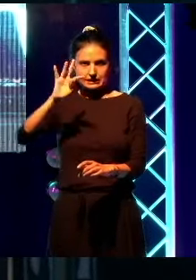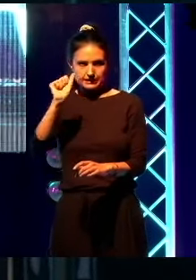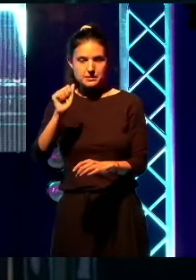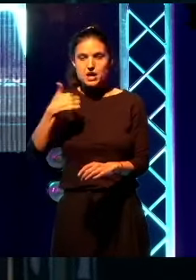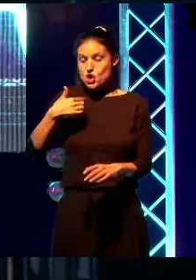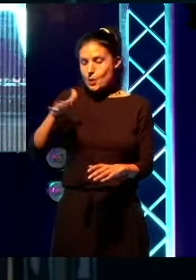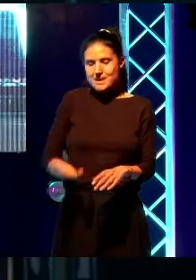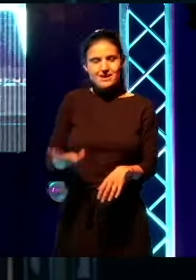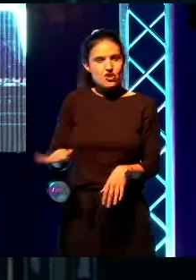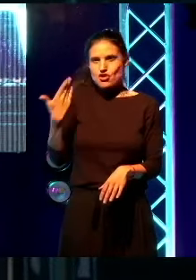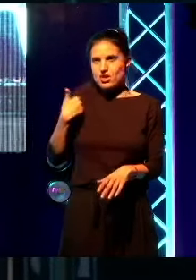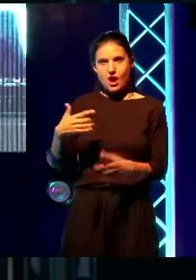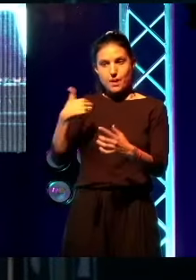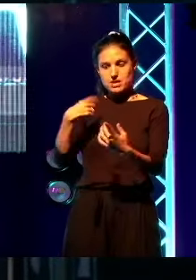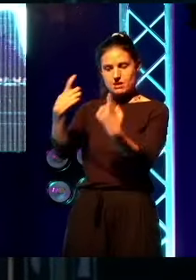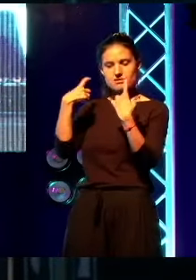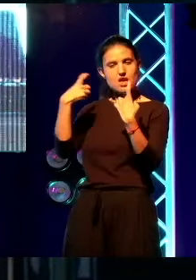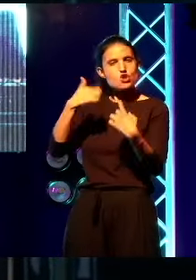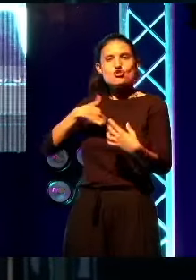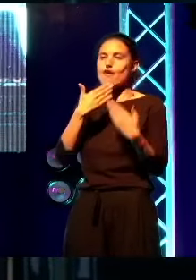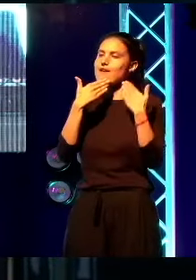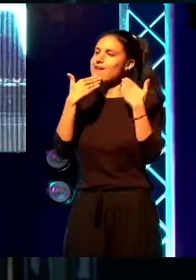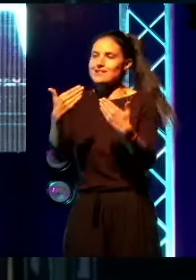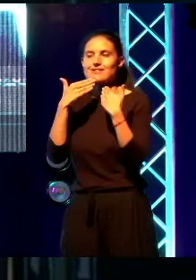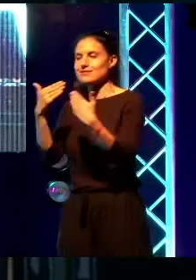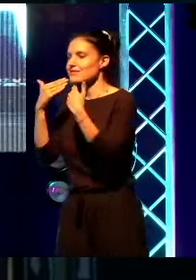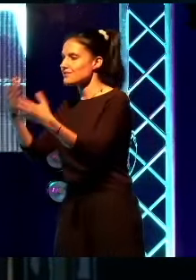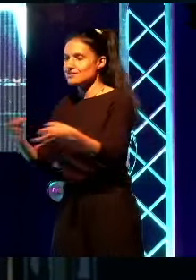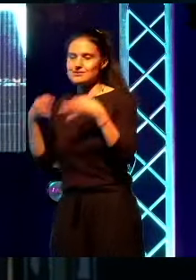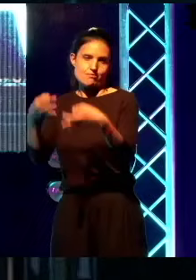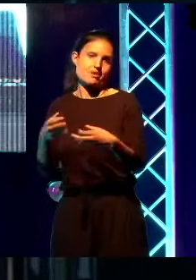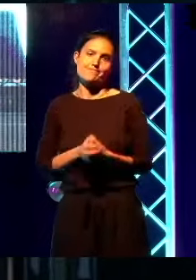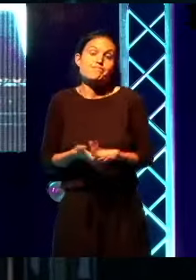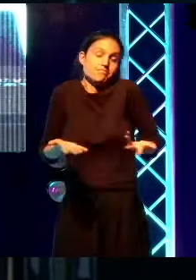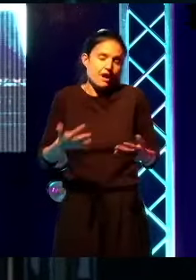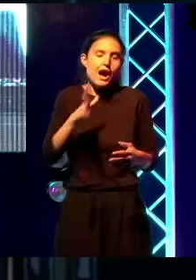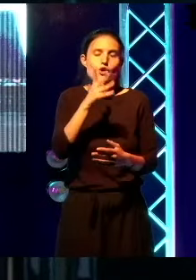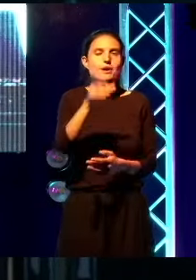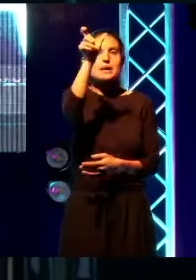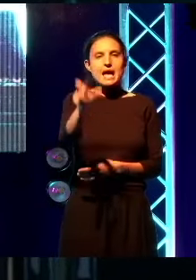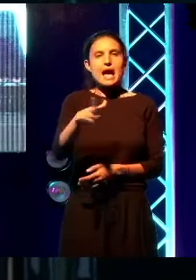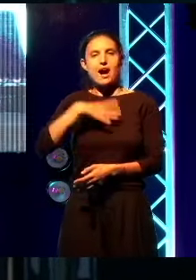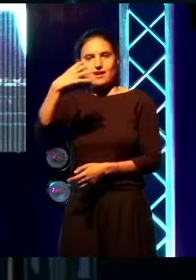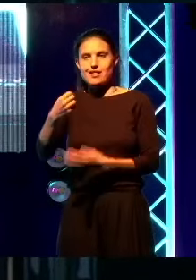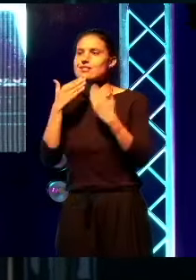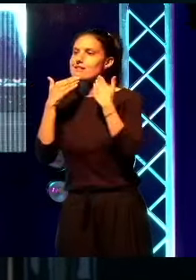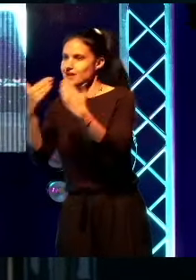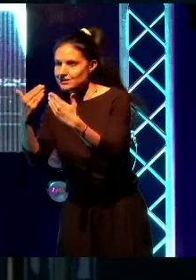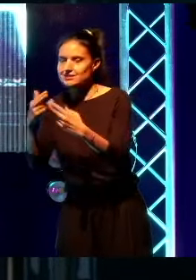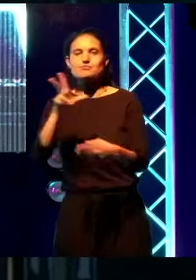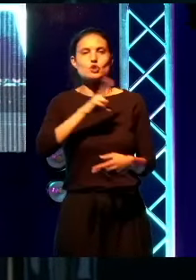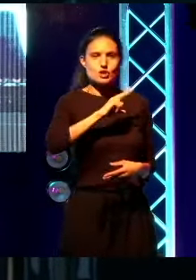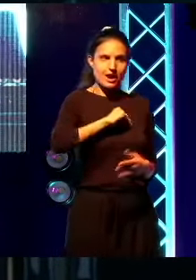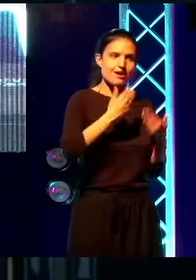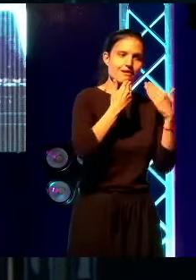ser agradecido. Y quiero empezar agradeciendo al alcalde, a los concejales y a toda la corporación su